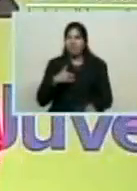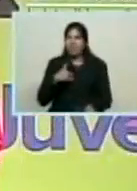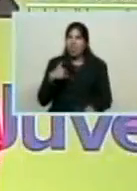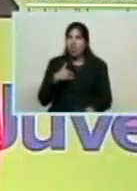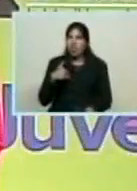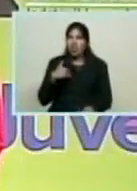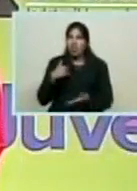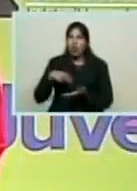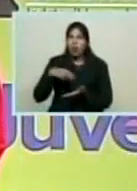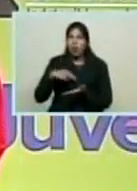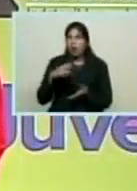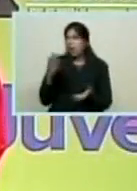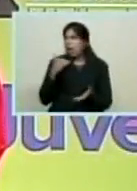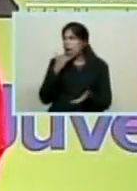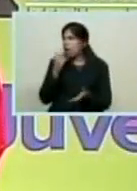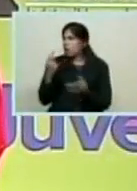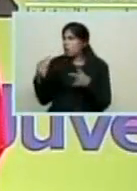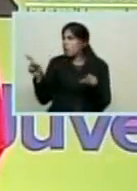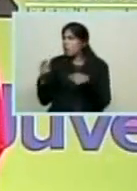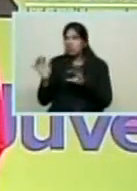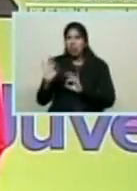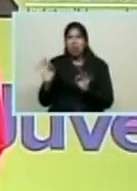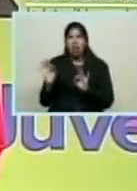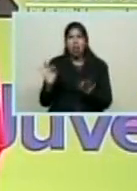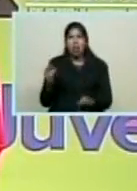No hay una musiquita para bailar por ahí, ¿vale?